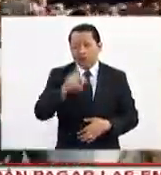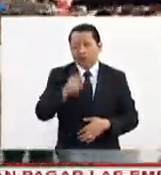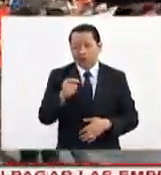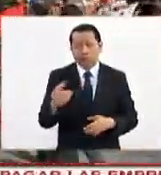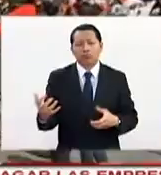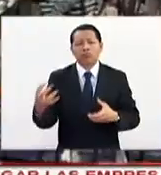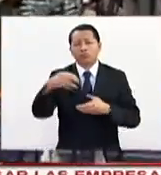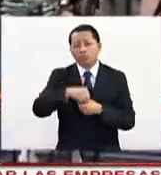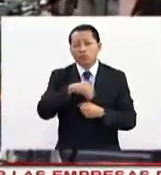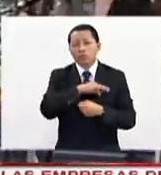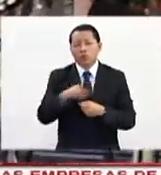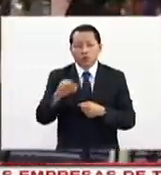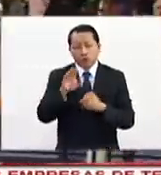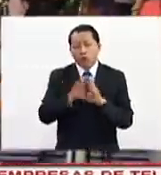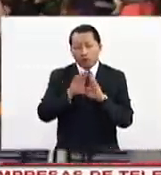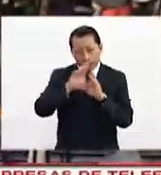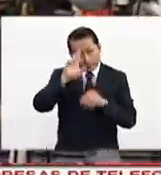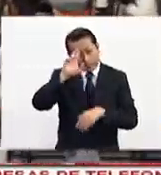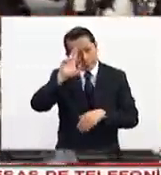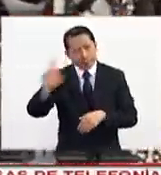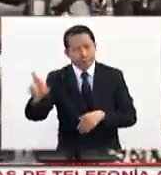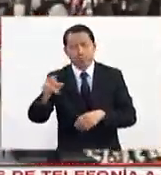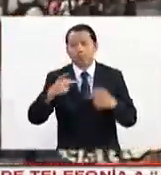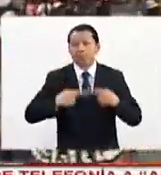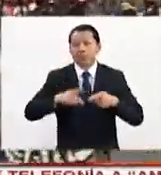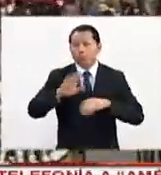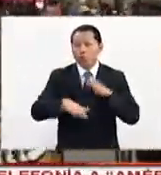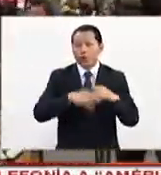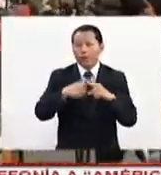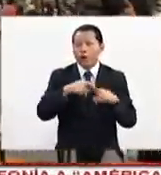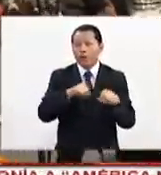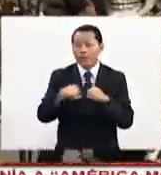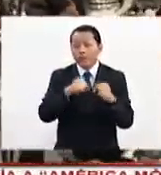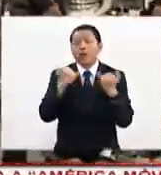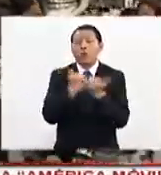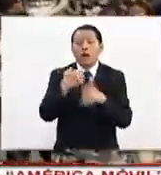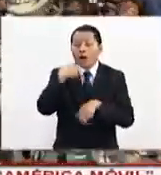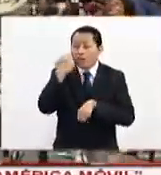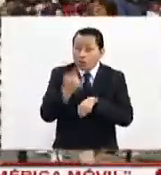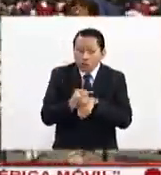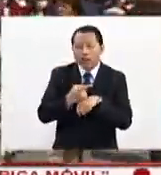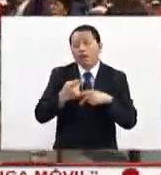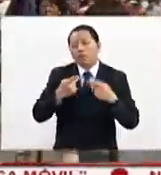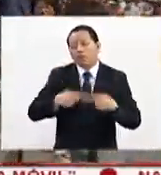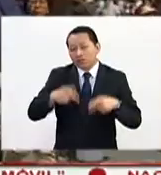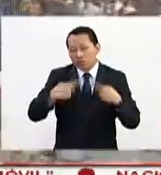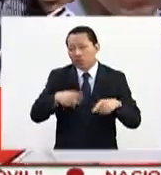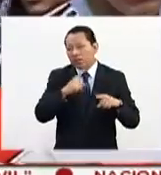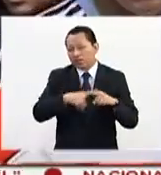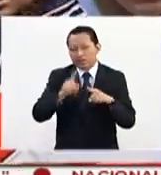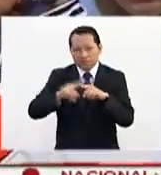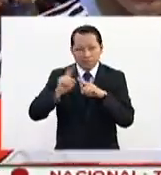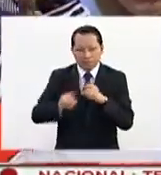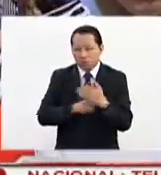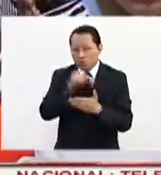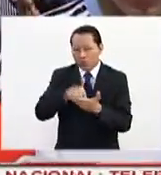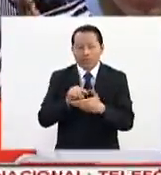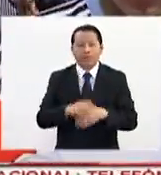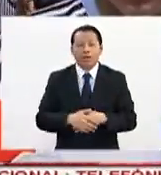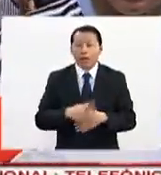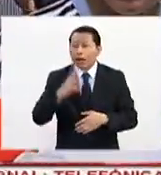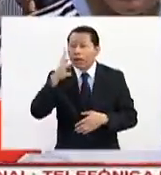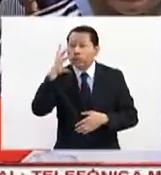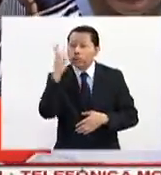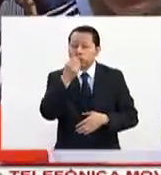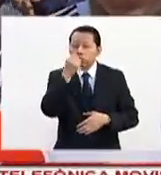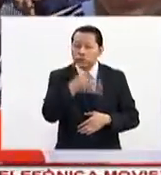incluyó un memorial dedicado a las víctimas del sismo y también a los voluntarios y poblaciones afectadas. Está muy linda, está